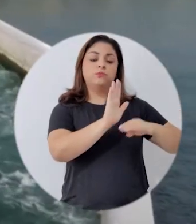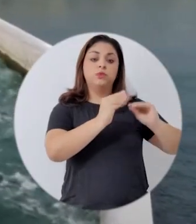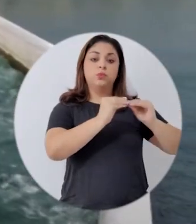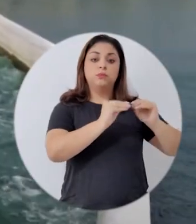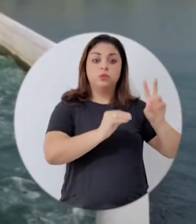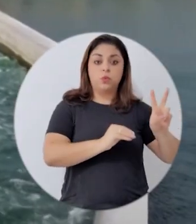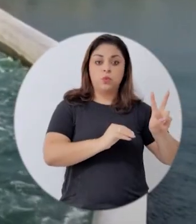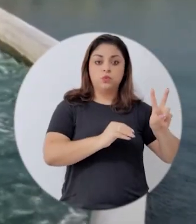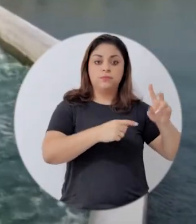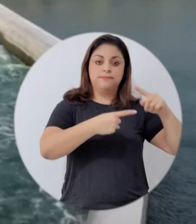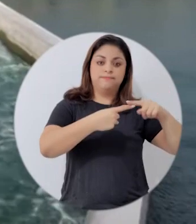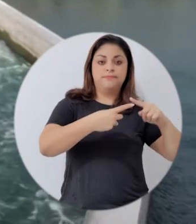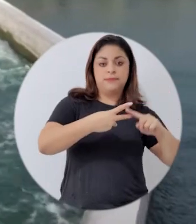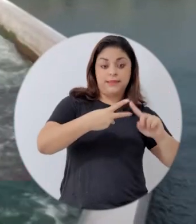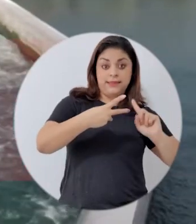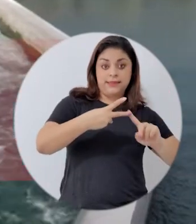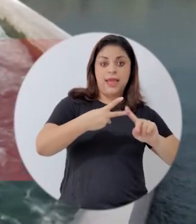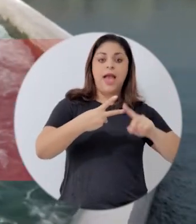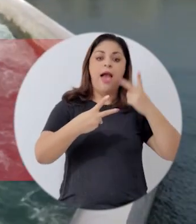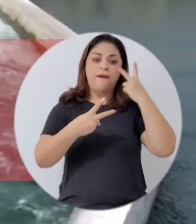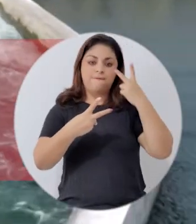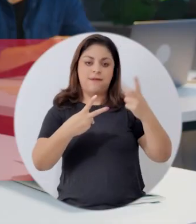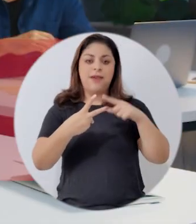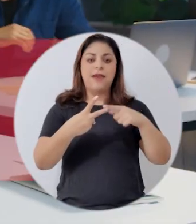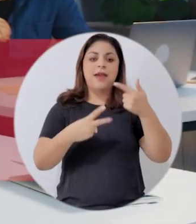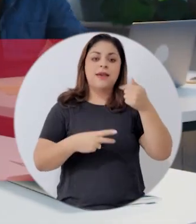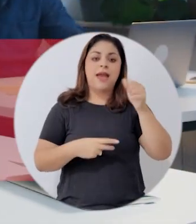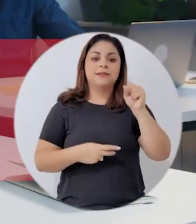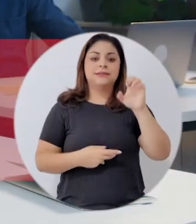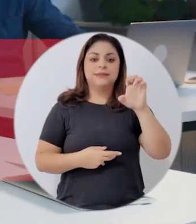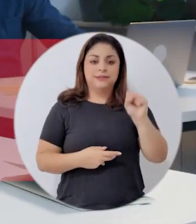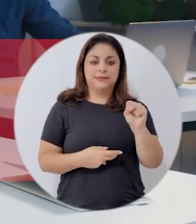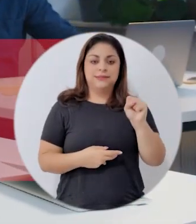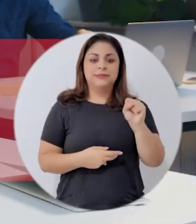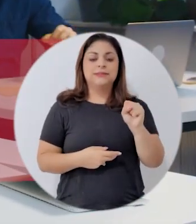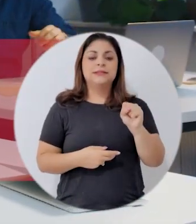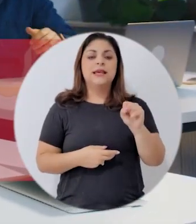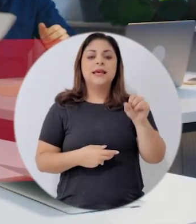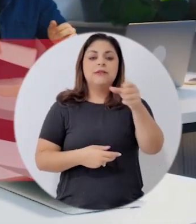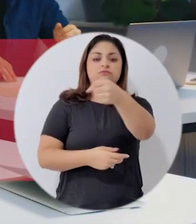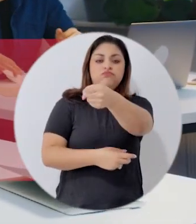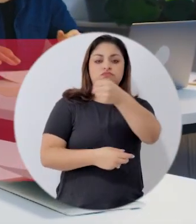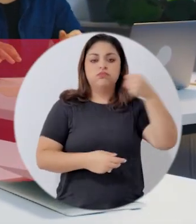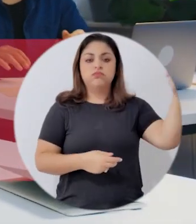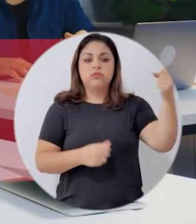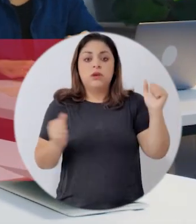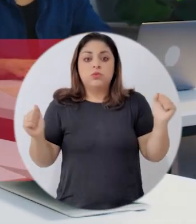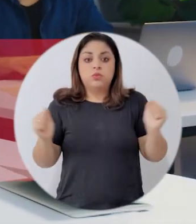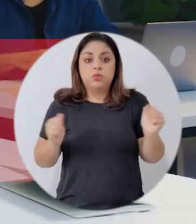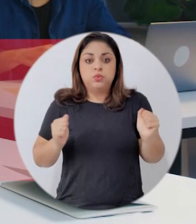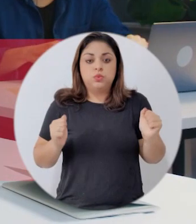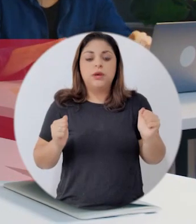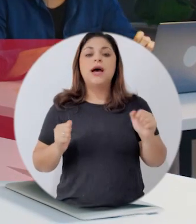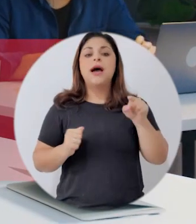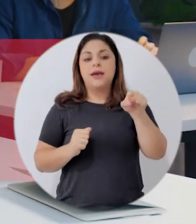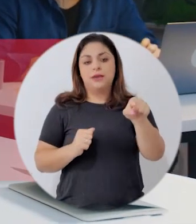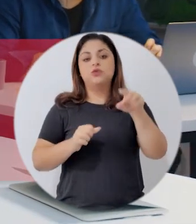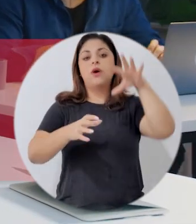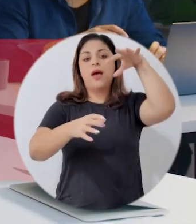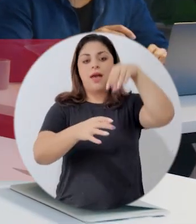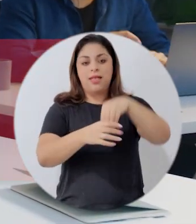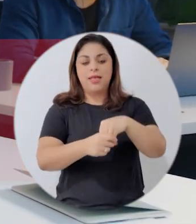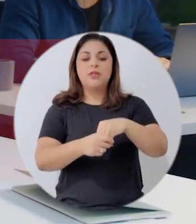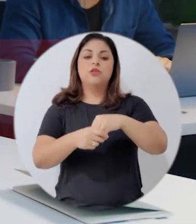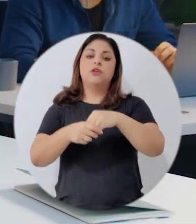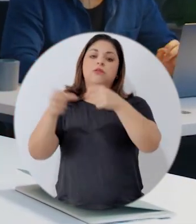ver todo lo que son gases refrigerantes. Los gases refrigerantes están básicamente en todos los